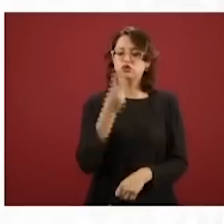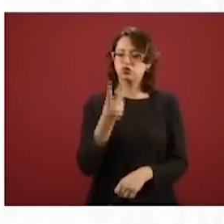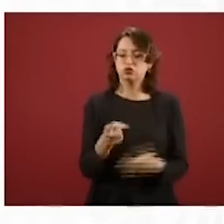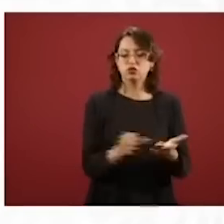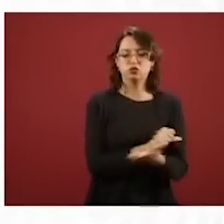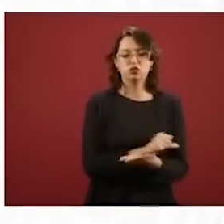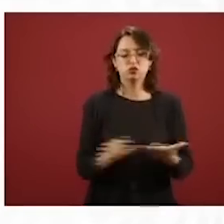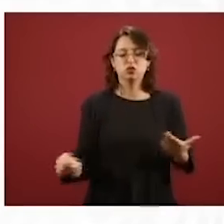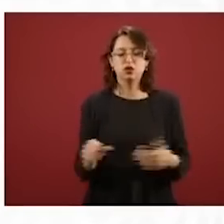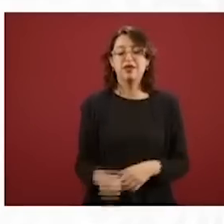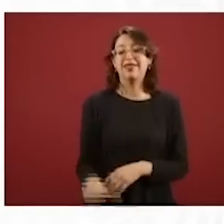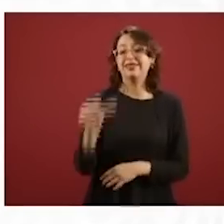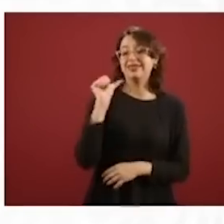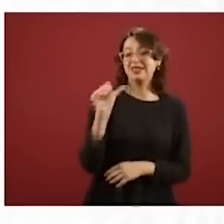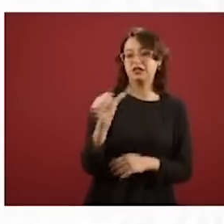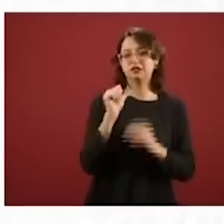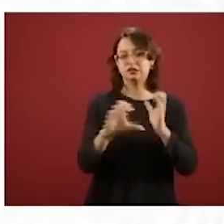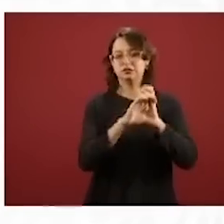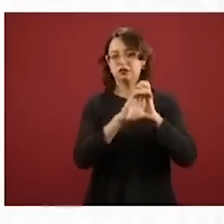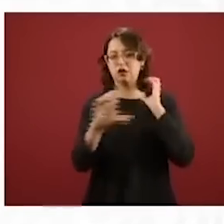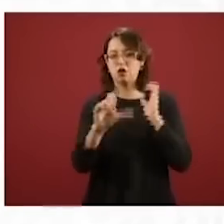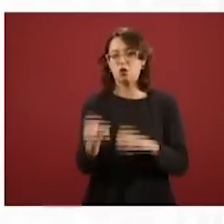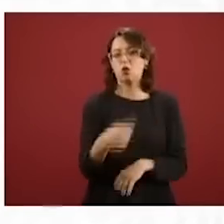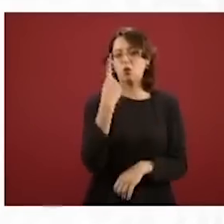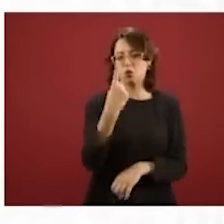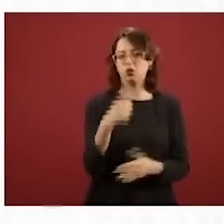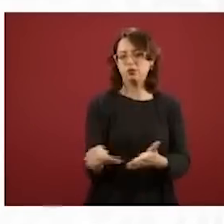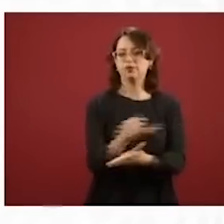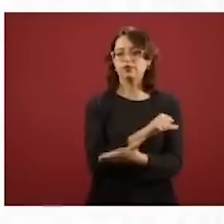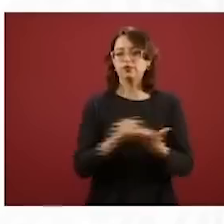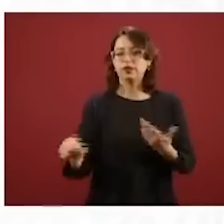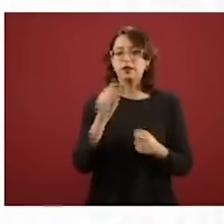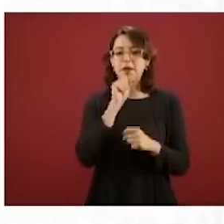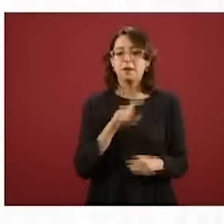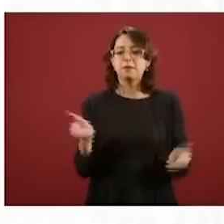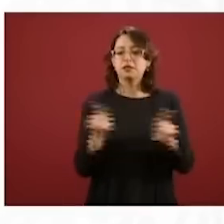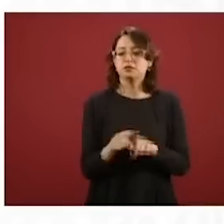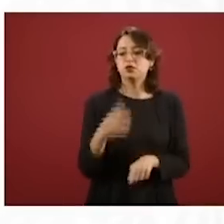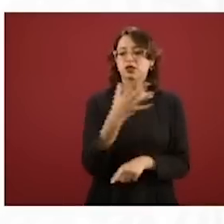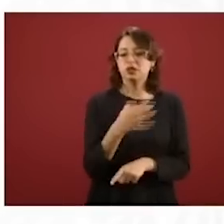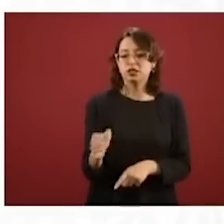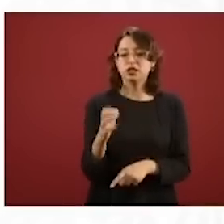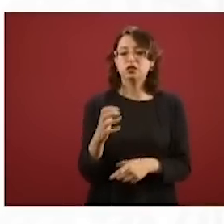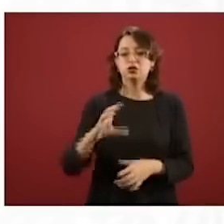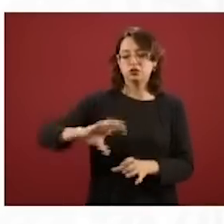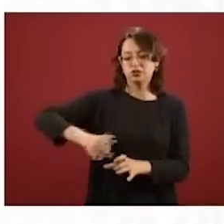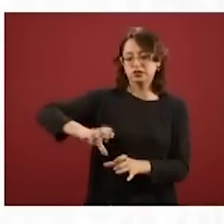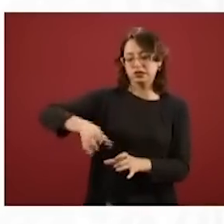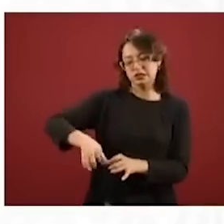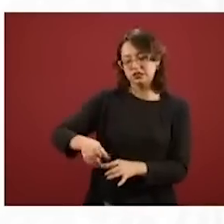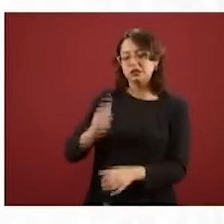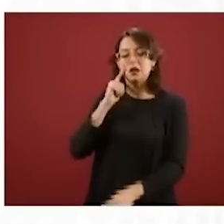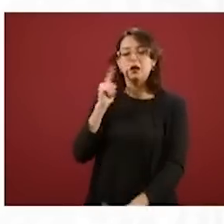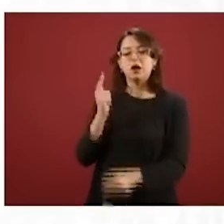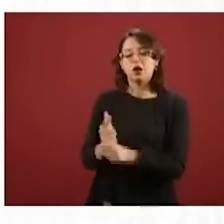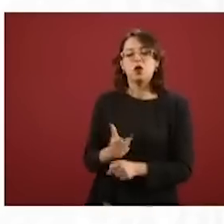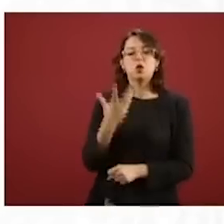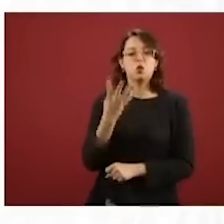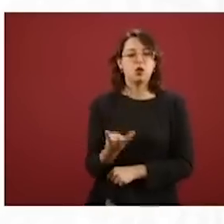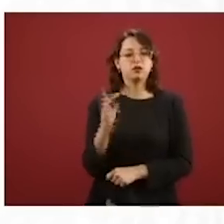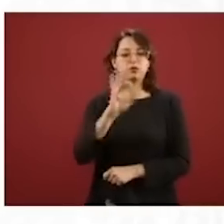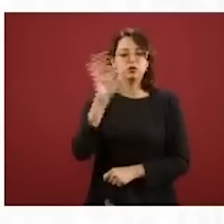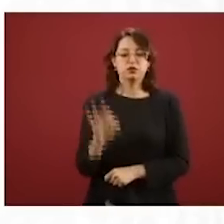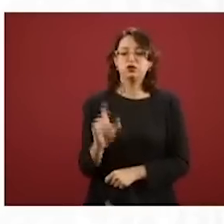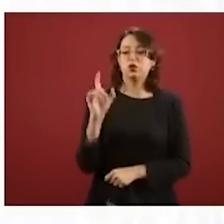16 autotanques. También en 7 lotes con 522 cilindros encontramos 20 con problemas, que es el 4%,